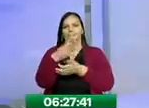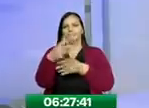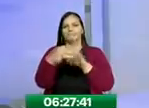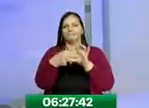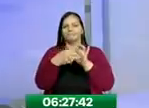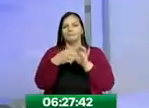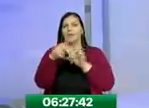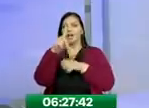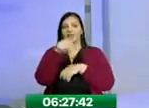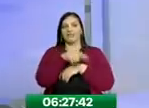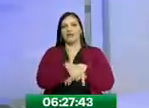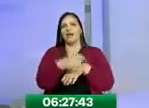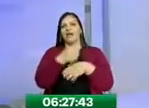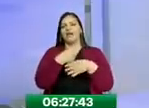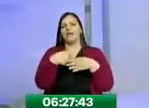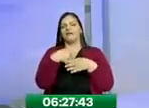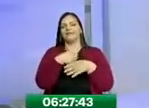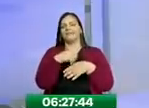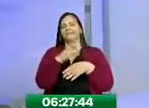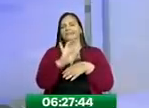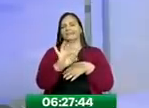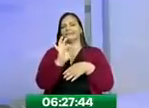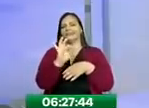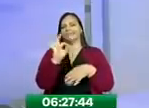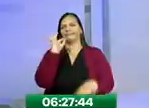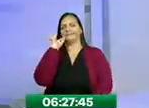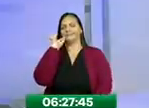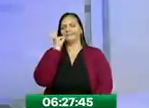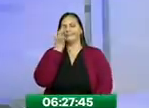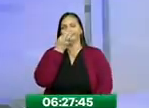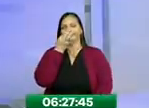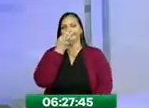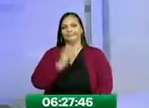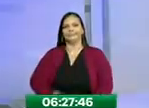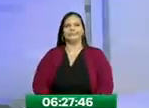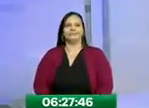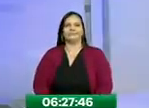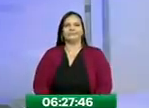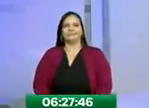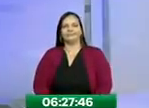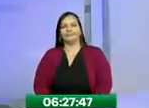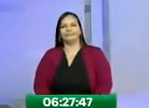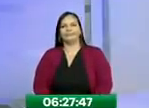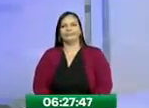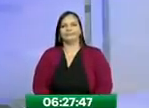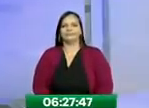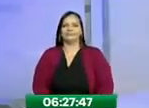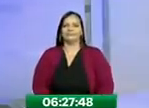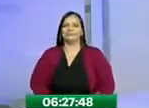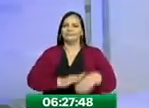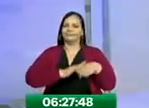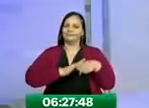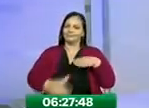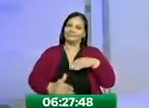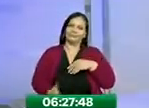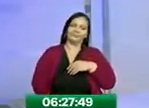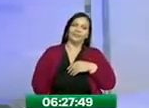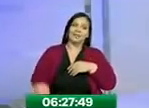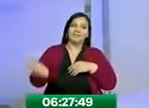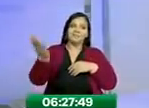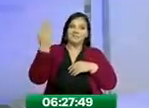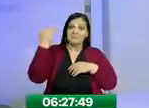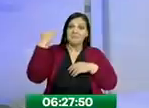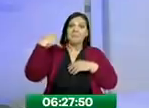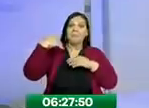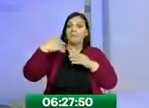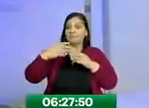café espectacular. Ahora cae de película un café de Zaruma. Espectacular, así que invitados todos ya cuando se pueda, ya cuando después